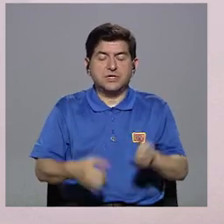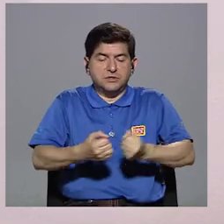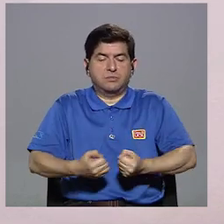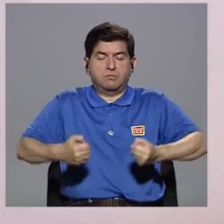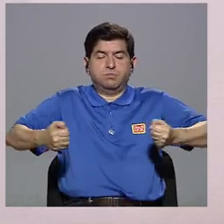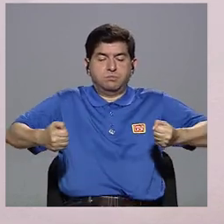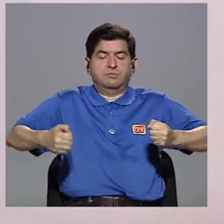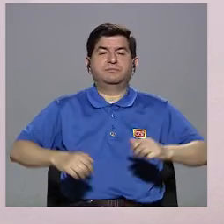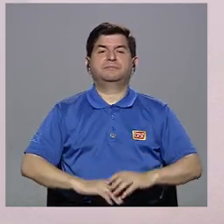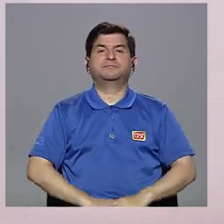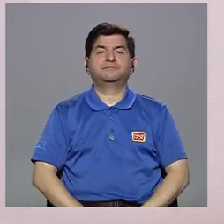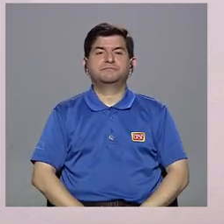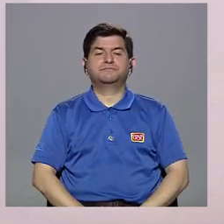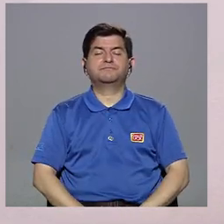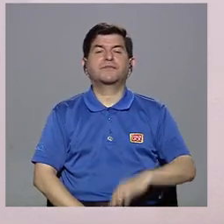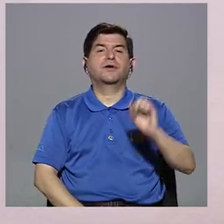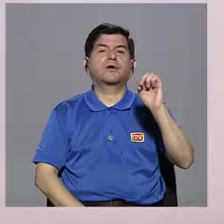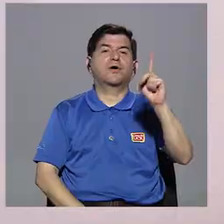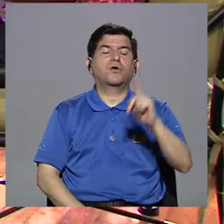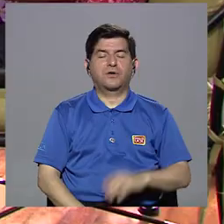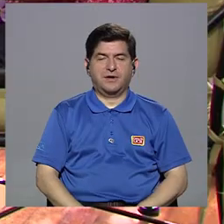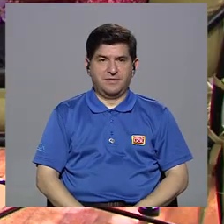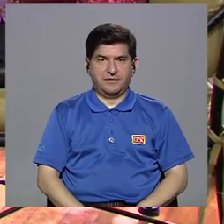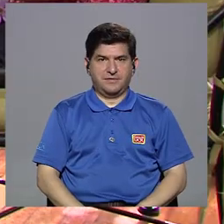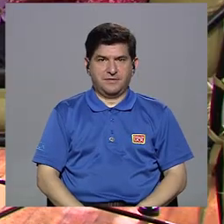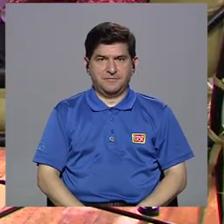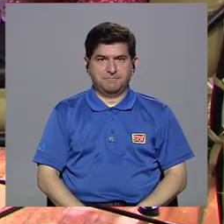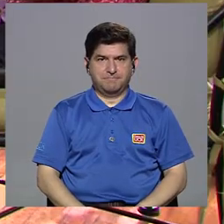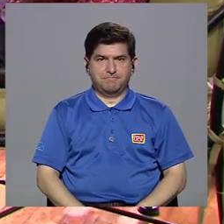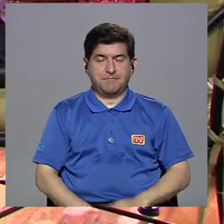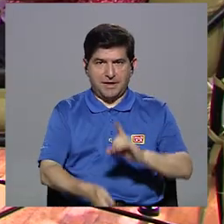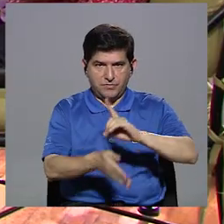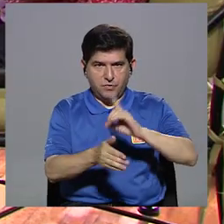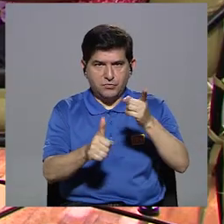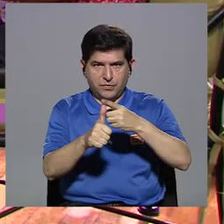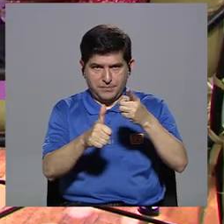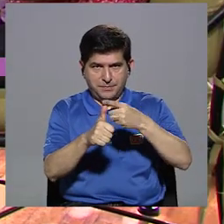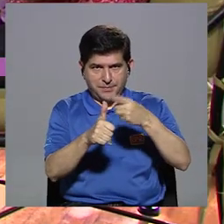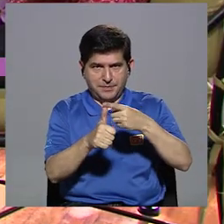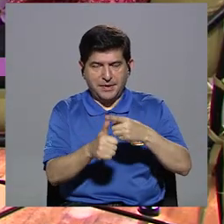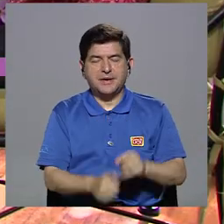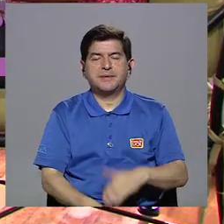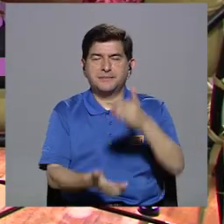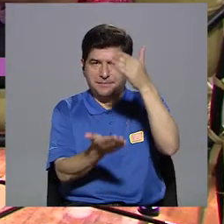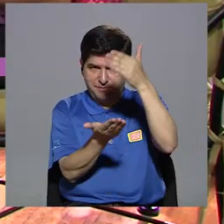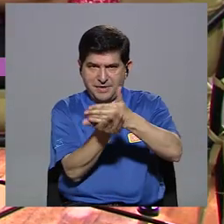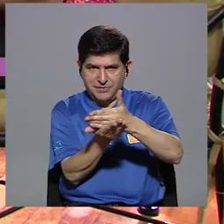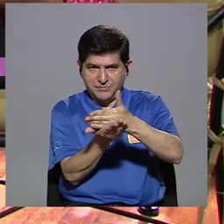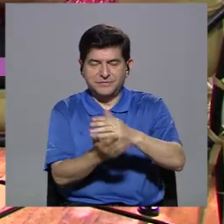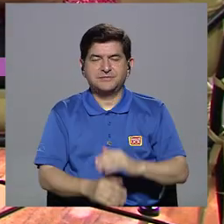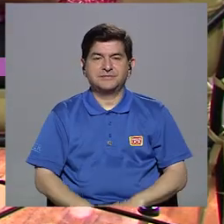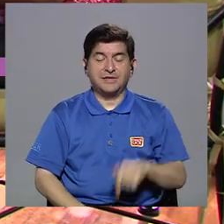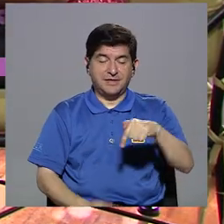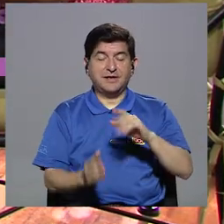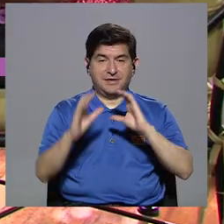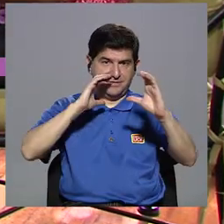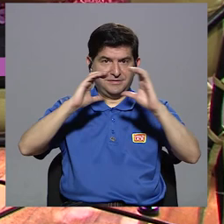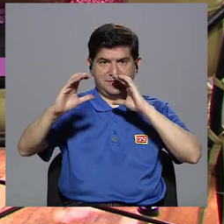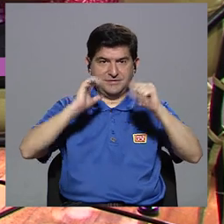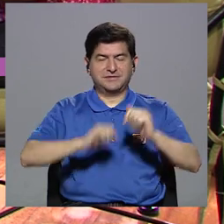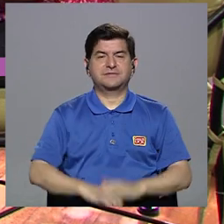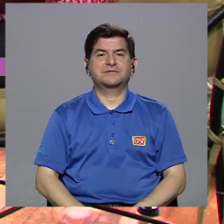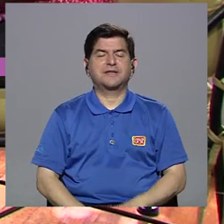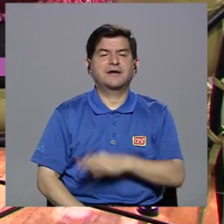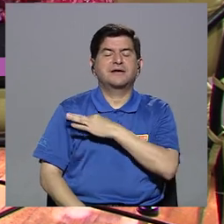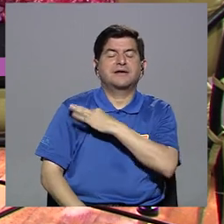y suben de peso doctor vamos a hacer nuestro primer y nuestra primera pausa en esta